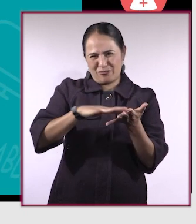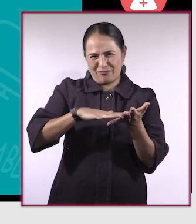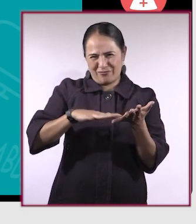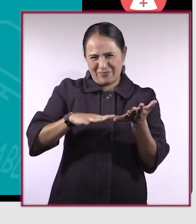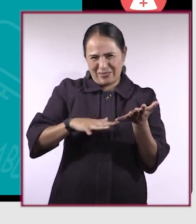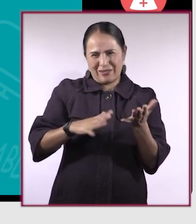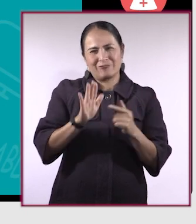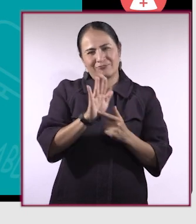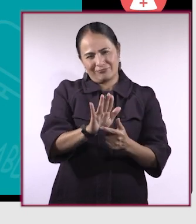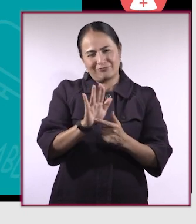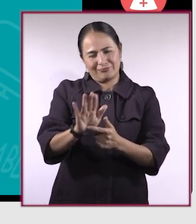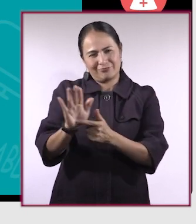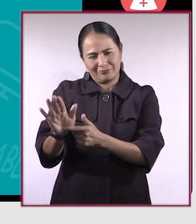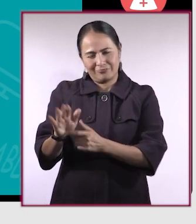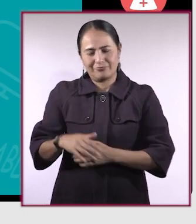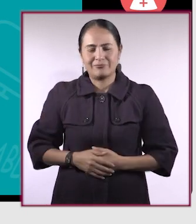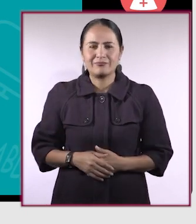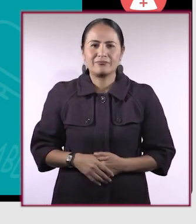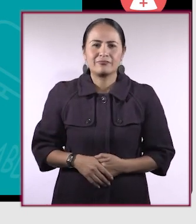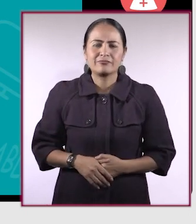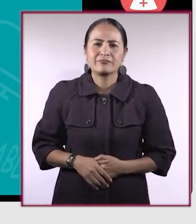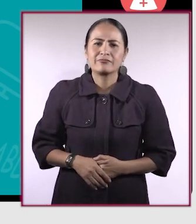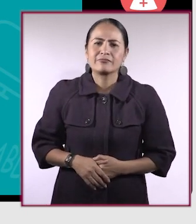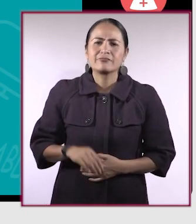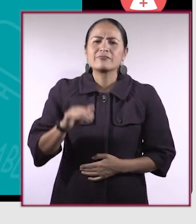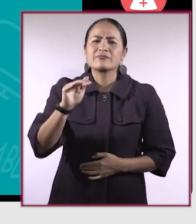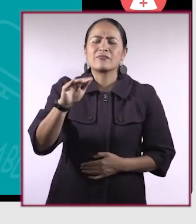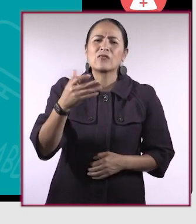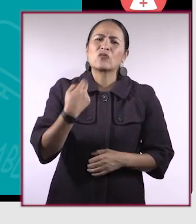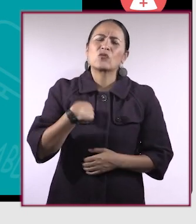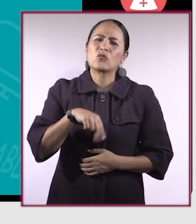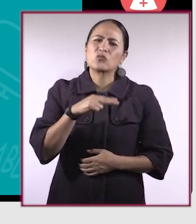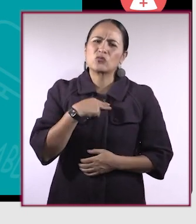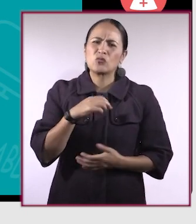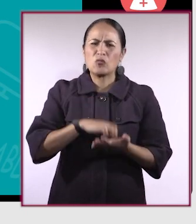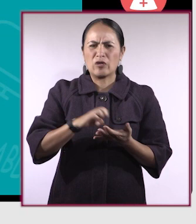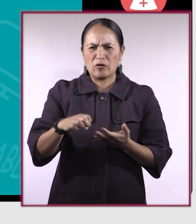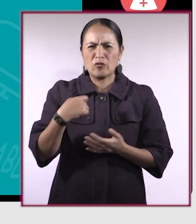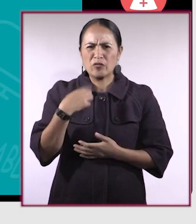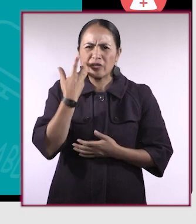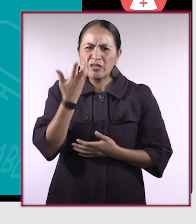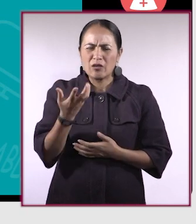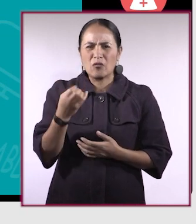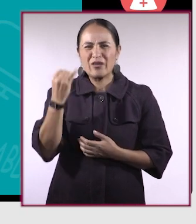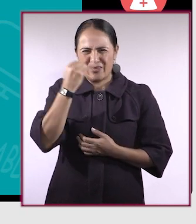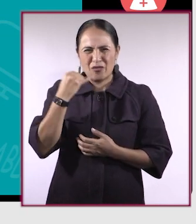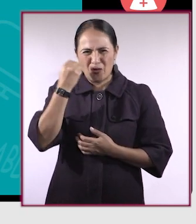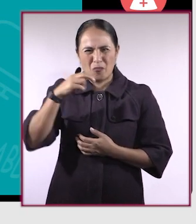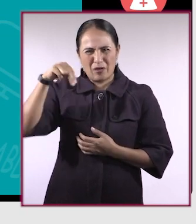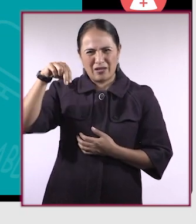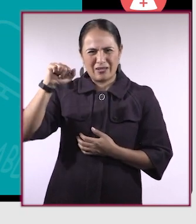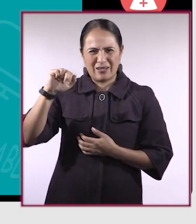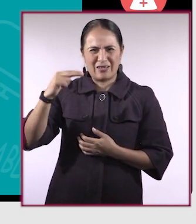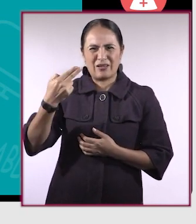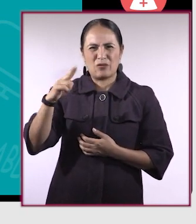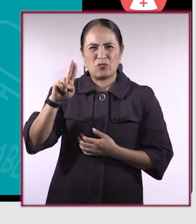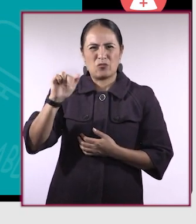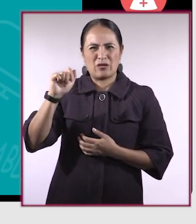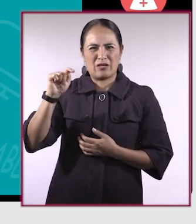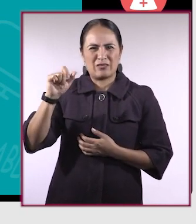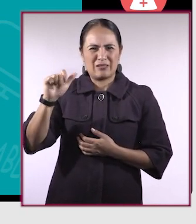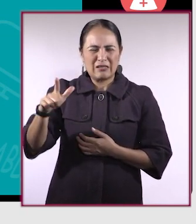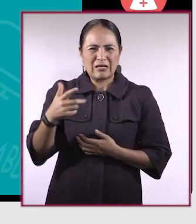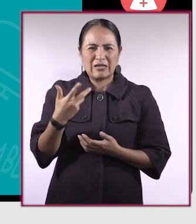Maestro, ¿cómo podemos hacer este acercamiento para, pues, adentrarnos? Si a lo mejor yo quiero aprender a escribir en náhuatl, ¿qué